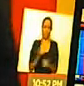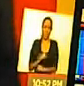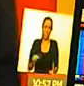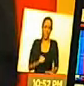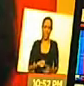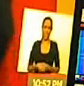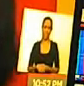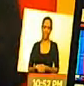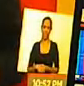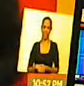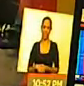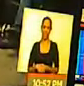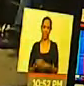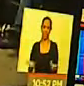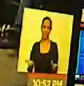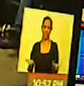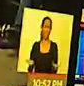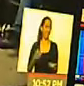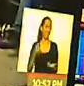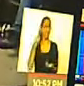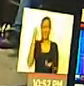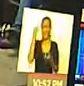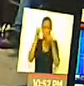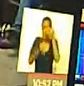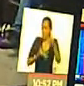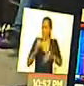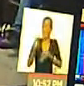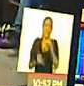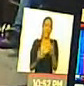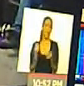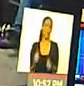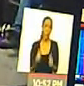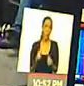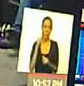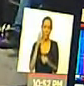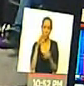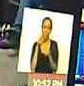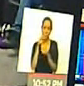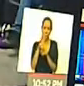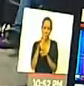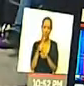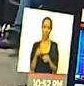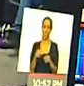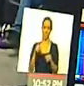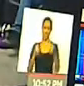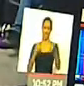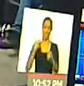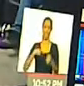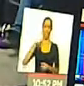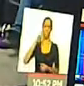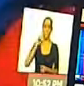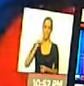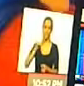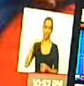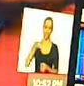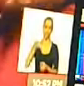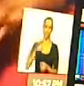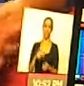la camioneta se con selector, o sea, tú me explicas cómo es esto. Ah, pues, para pegar. Claro, y la camioneta se tuvo que haber parado. No, no